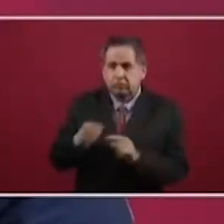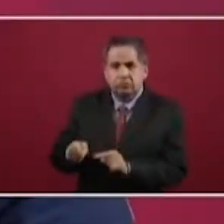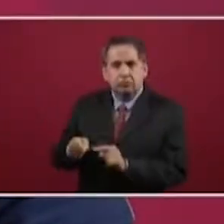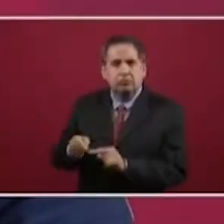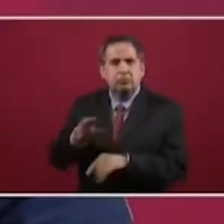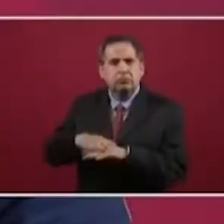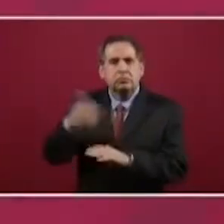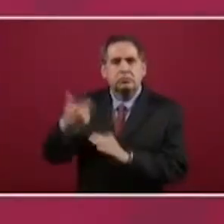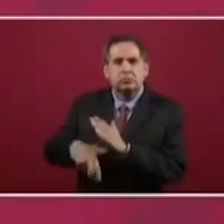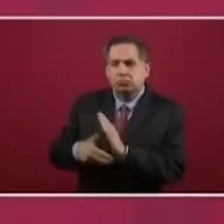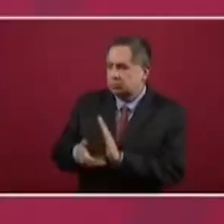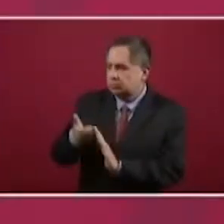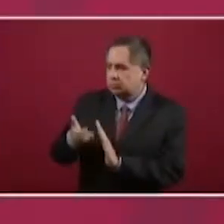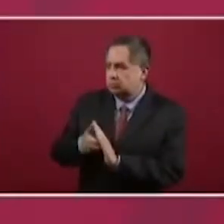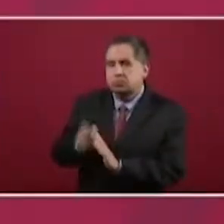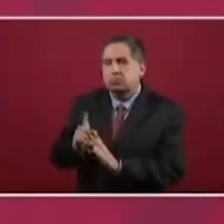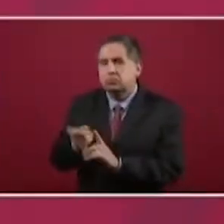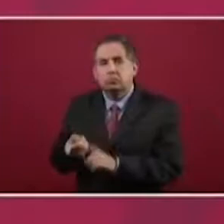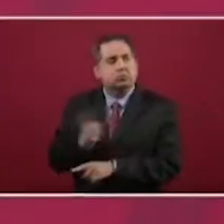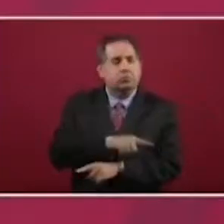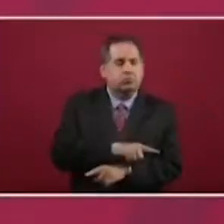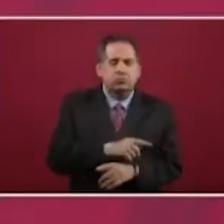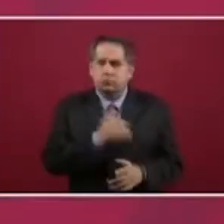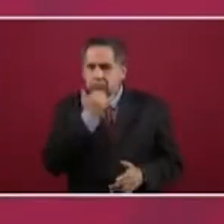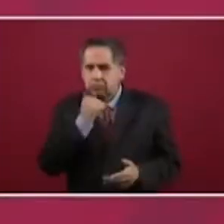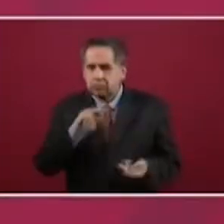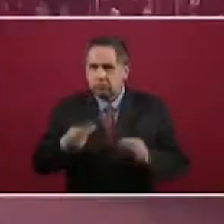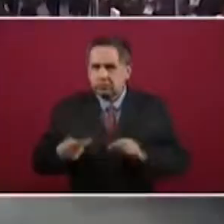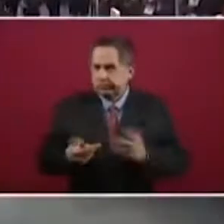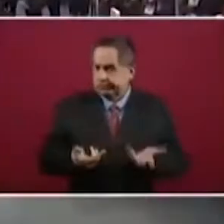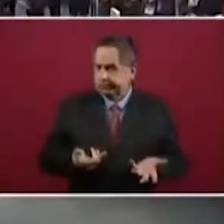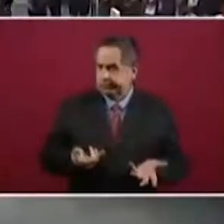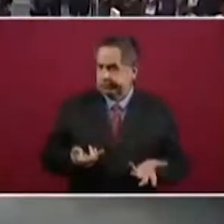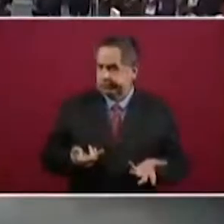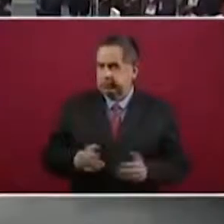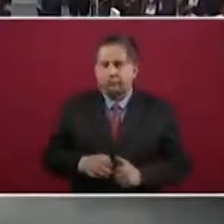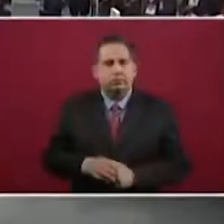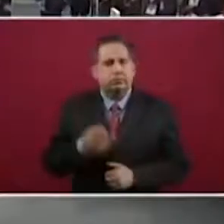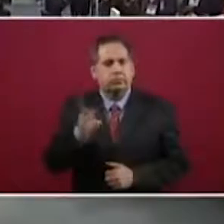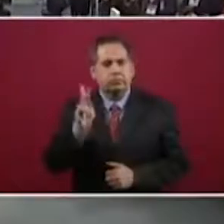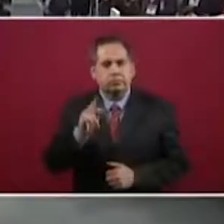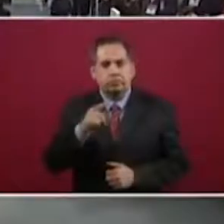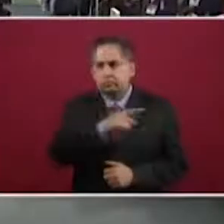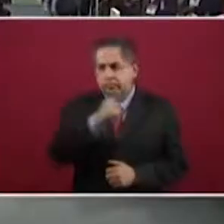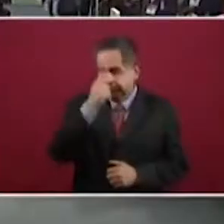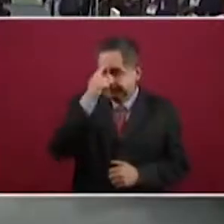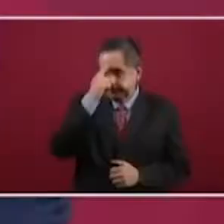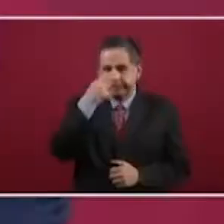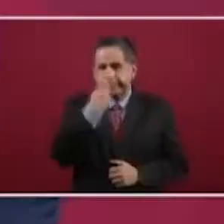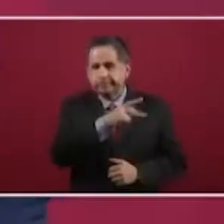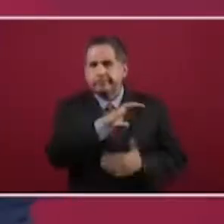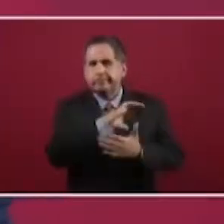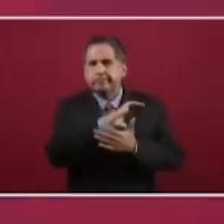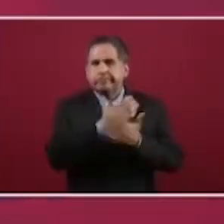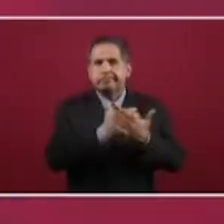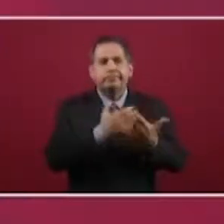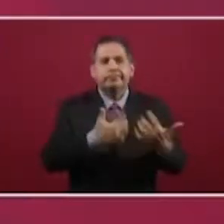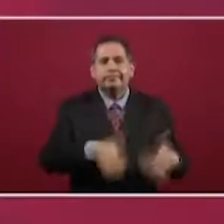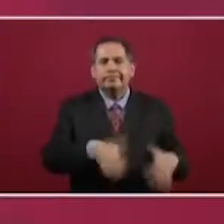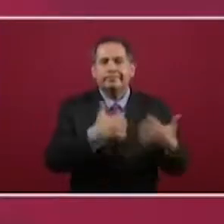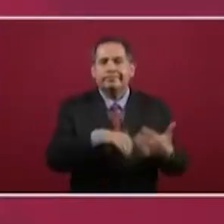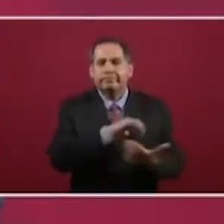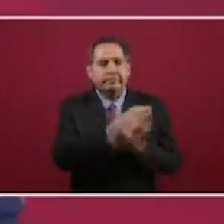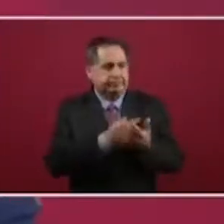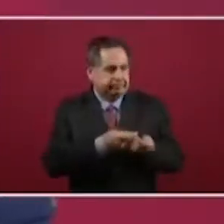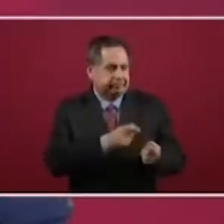resto a estados y pago de deuda externa el paquete económico deberá ser aprobado por el congreso de la unión a